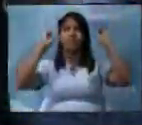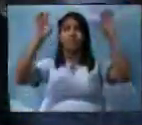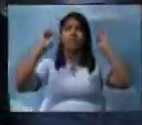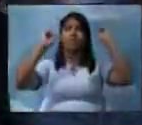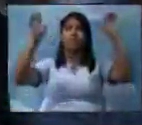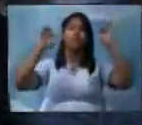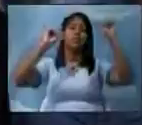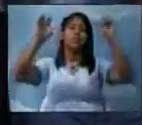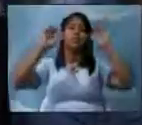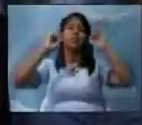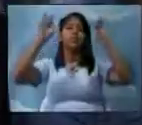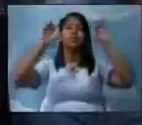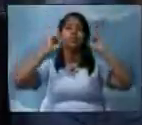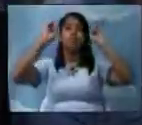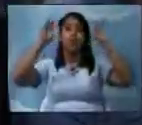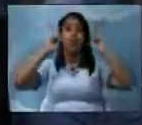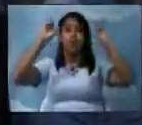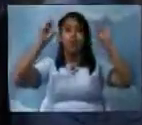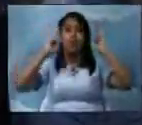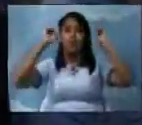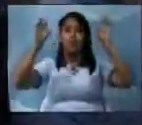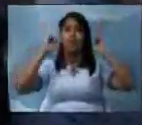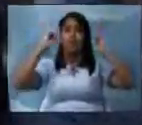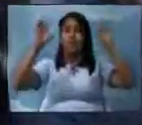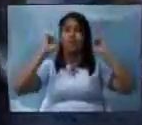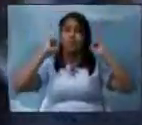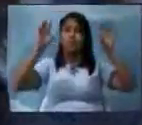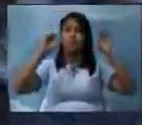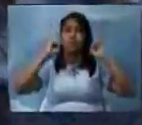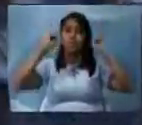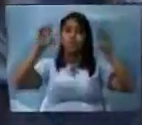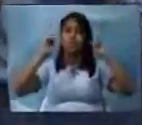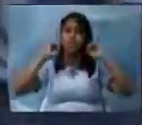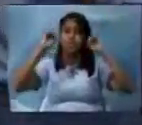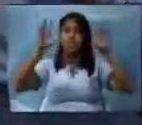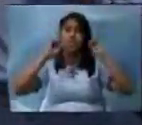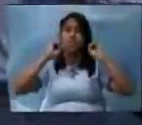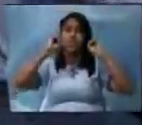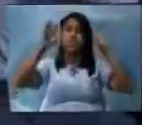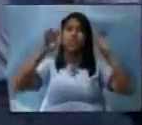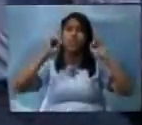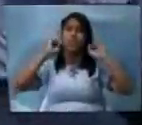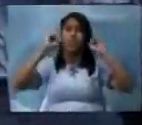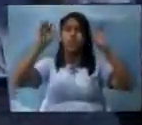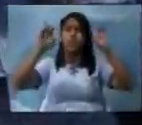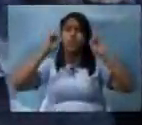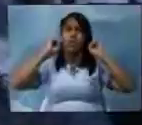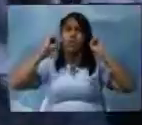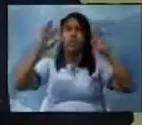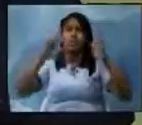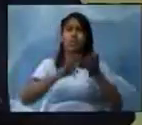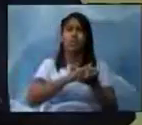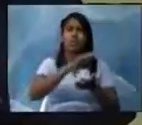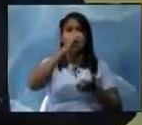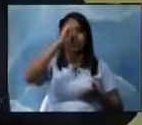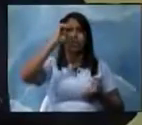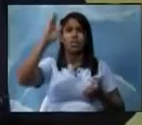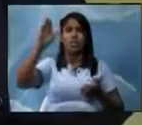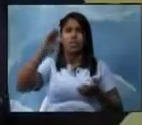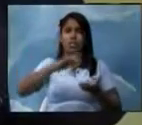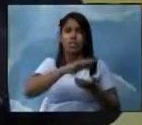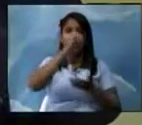señor gloria a Dios Gloria a Dios Gloria a Dios Gloria a Dios los que le servimos a